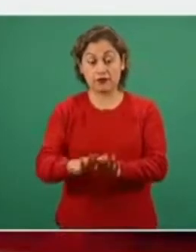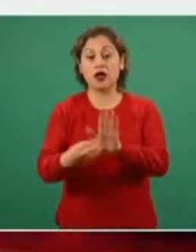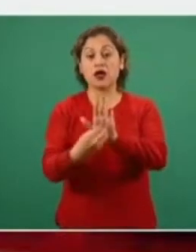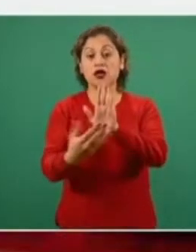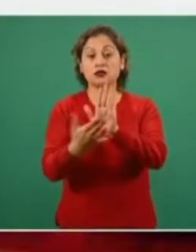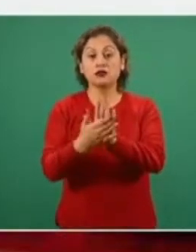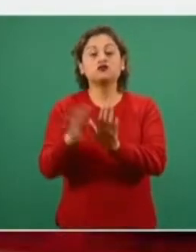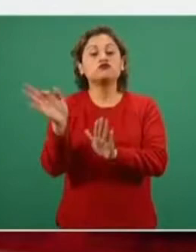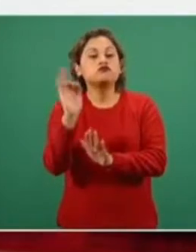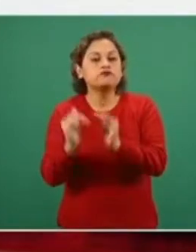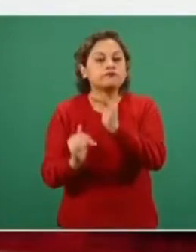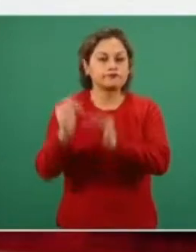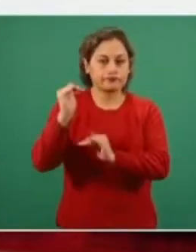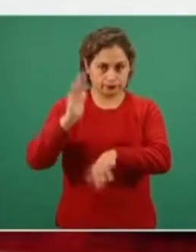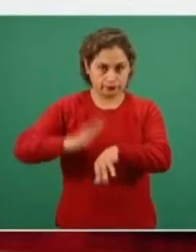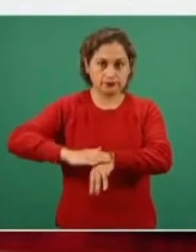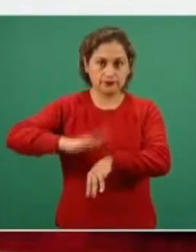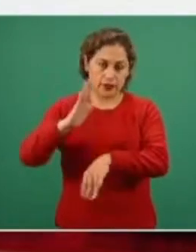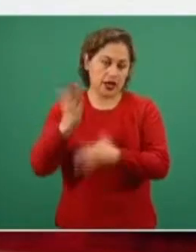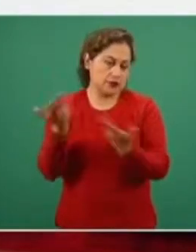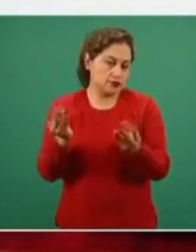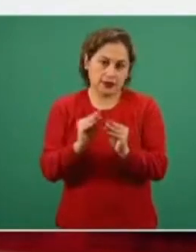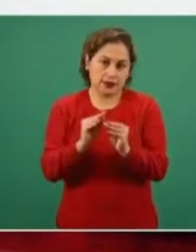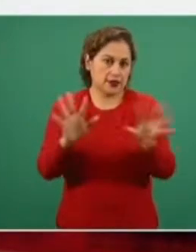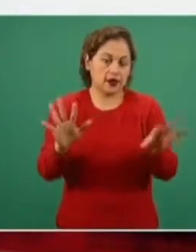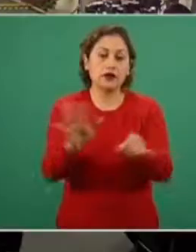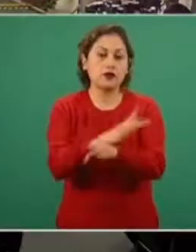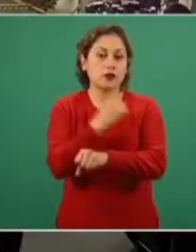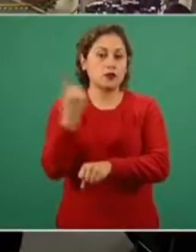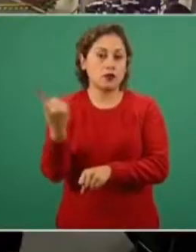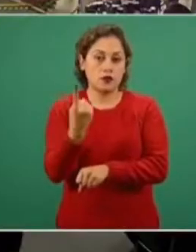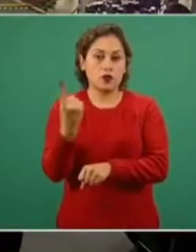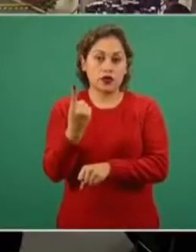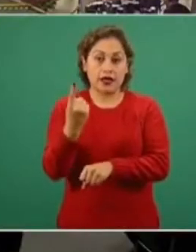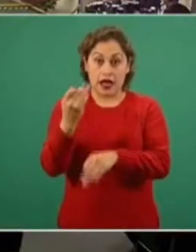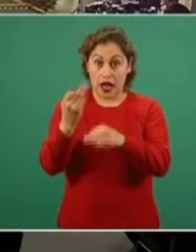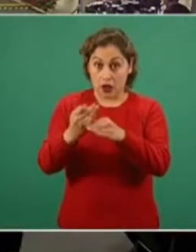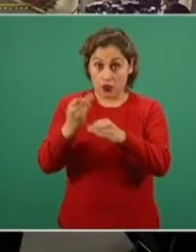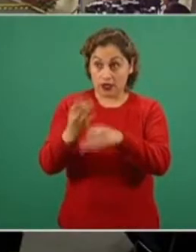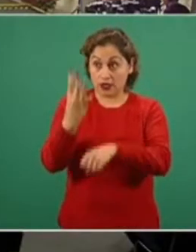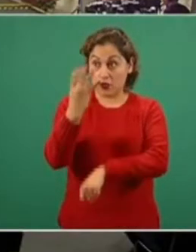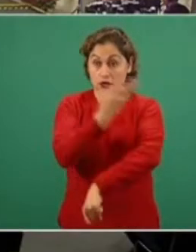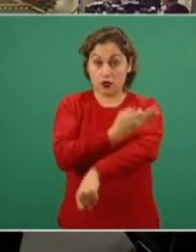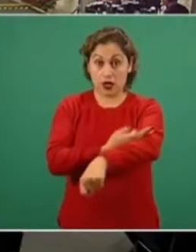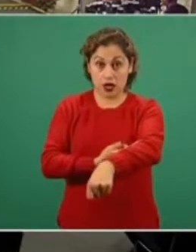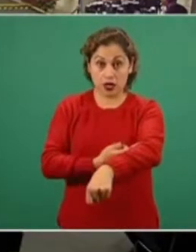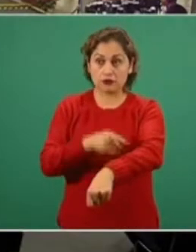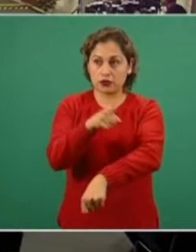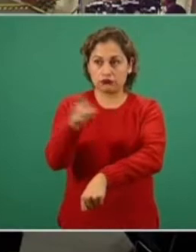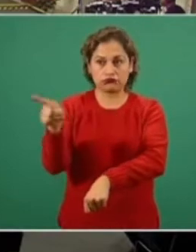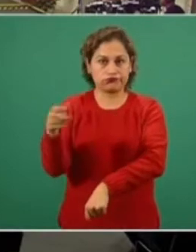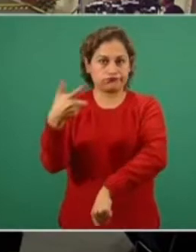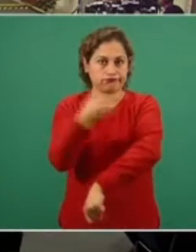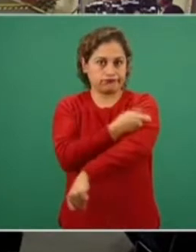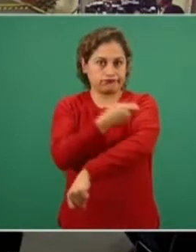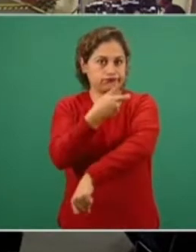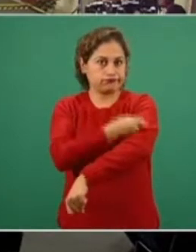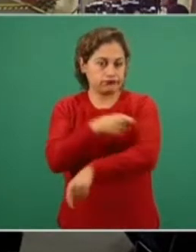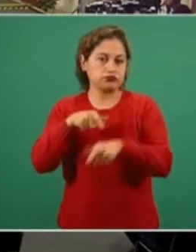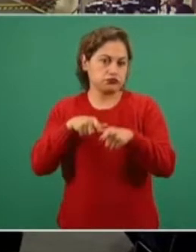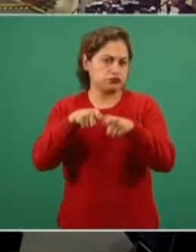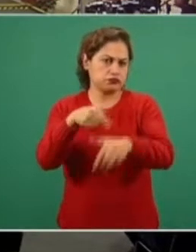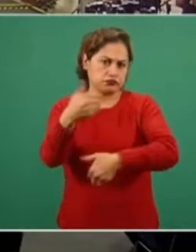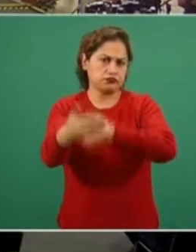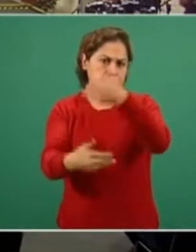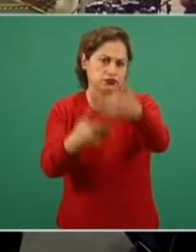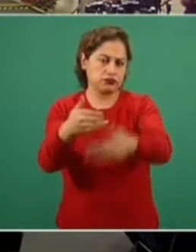ligeramente mayor. Porque todavía después de las 4 de la tarde, se sigue vacunando en los